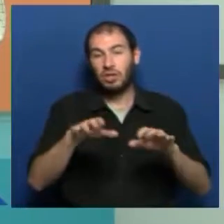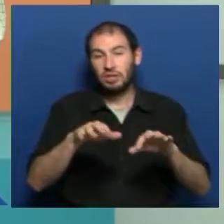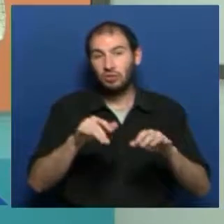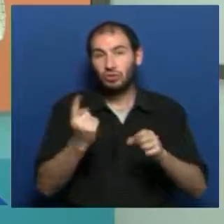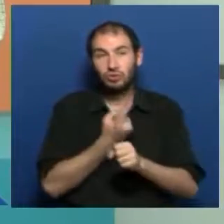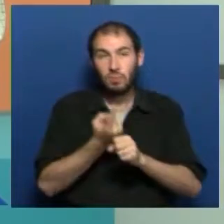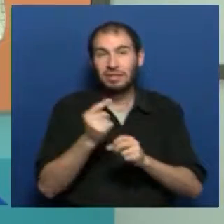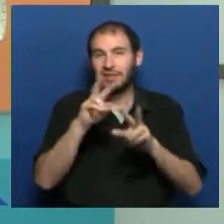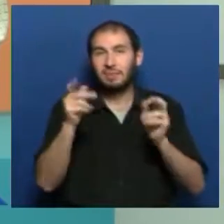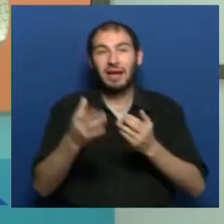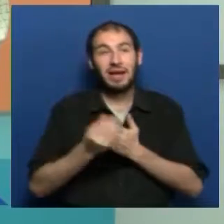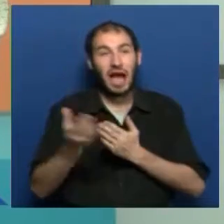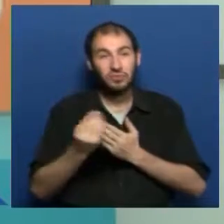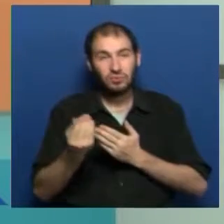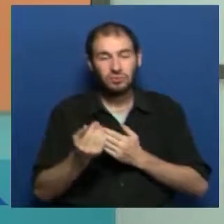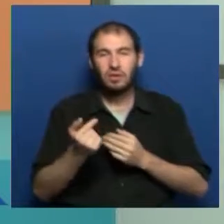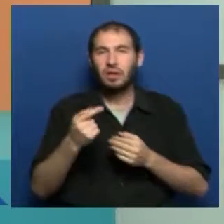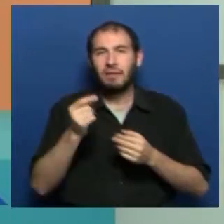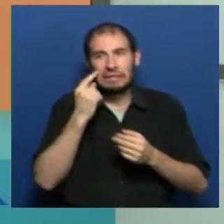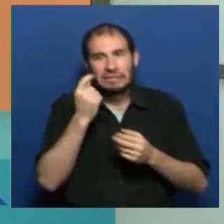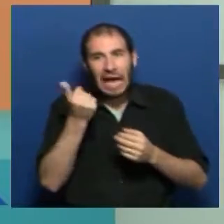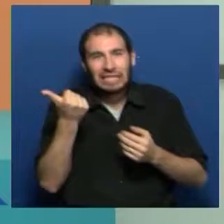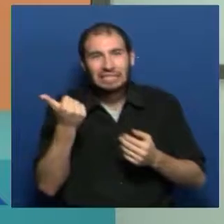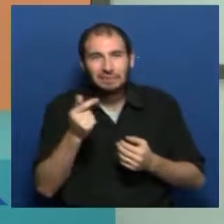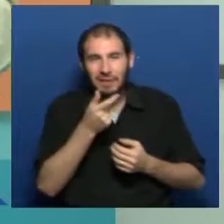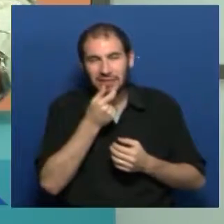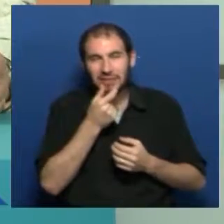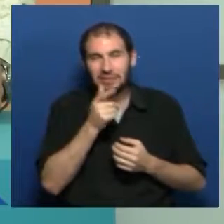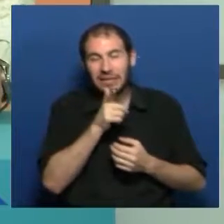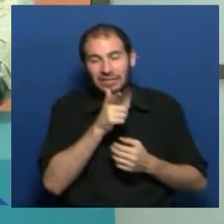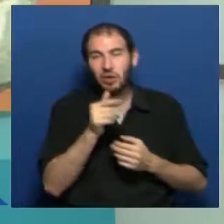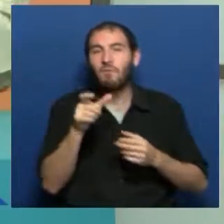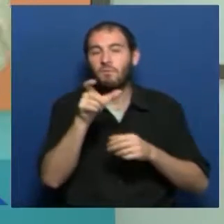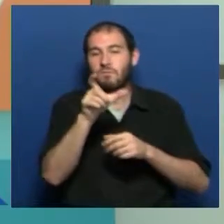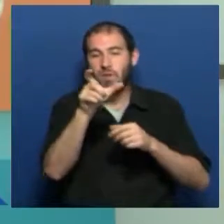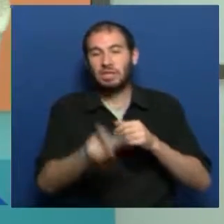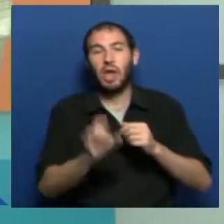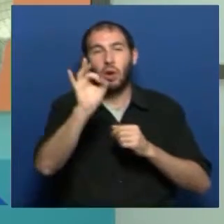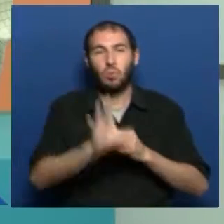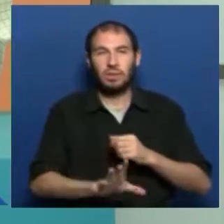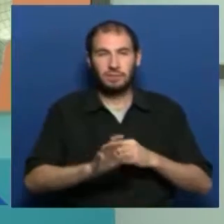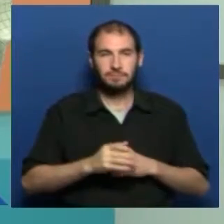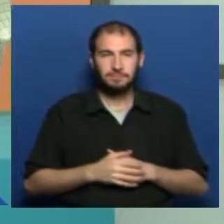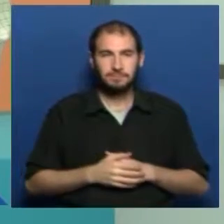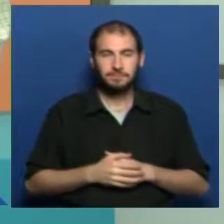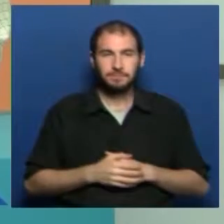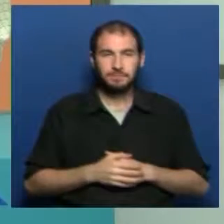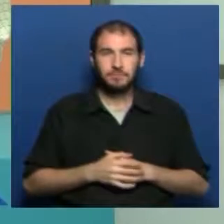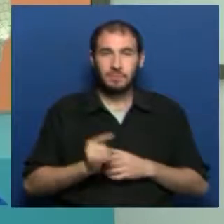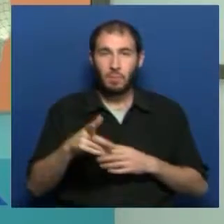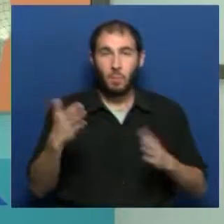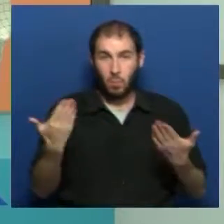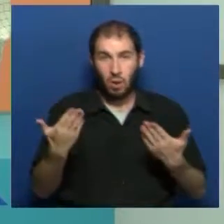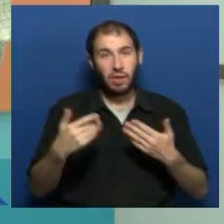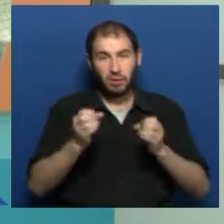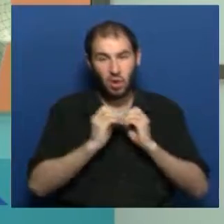por una cuestión de costo, lo que más se acerca al voto electrónico es la boleta única. Entonces, se permitía